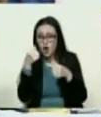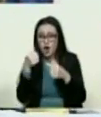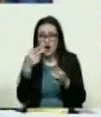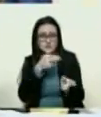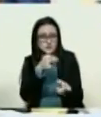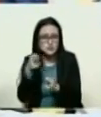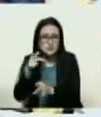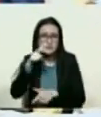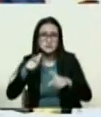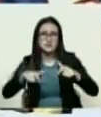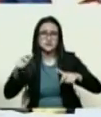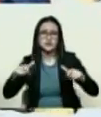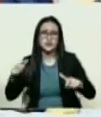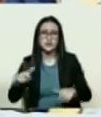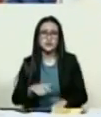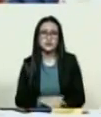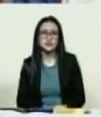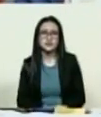paramilitarismo,